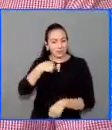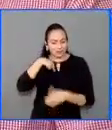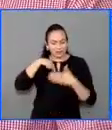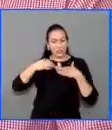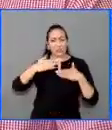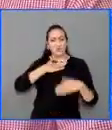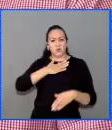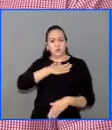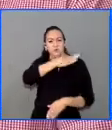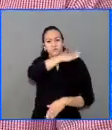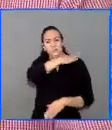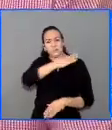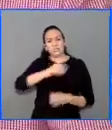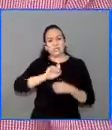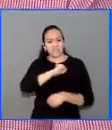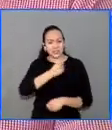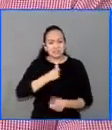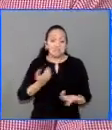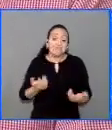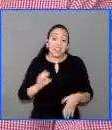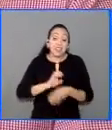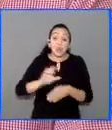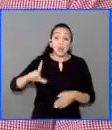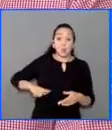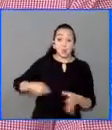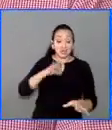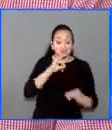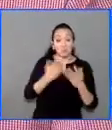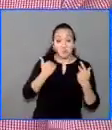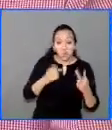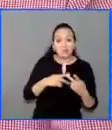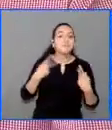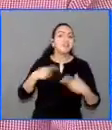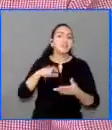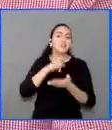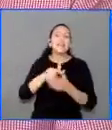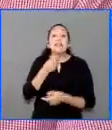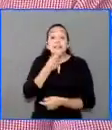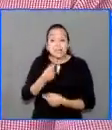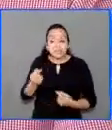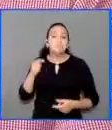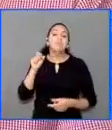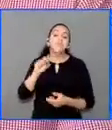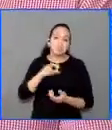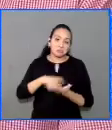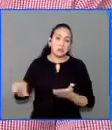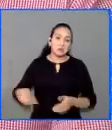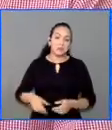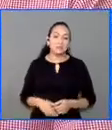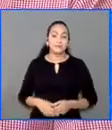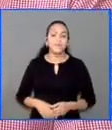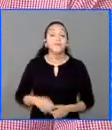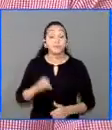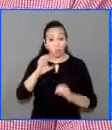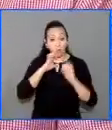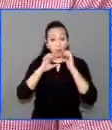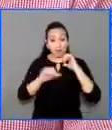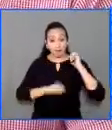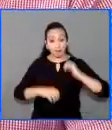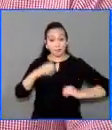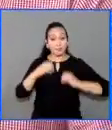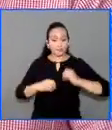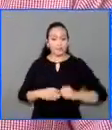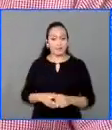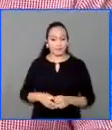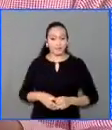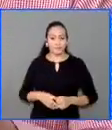una autoridad sanitaria que la haga cumplir, pues lo están consumiendo los menores de edad. En entrevista para el canal del Poder Judicial de la Federación, el doctor